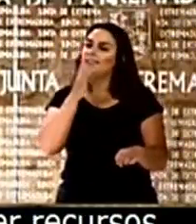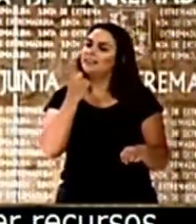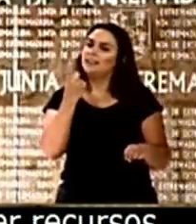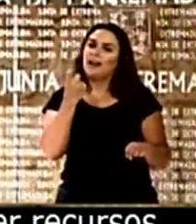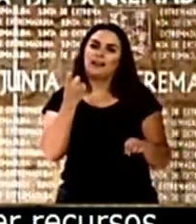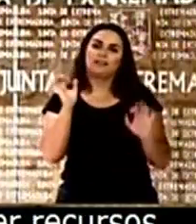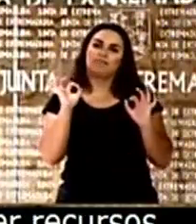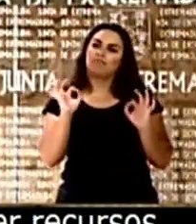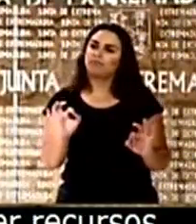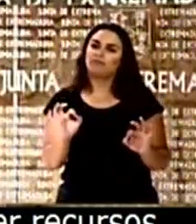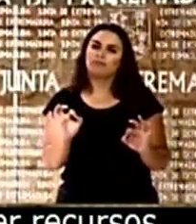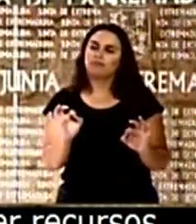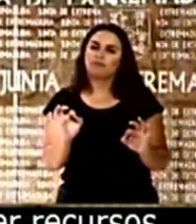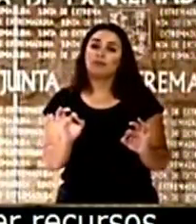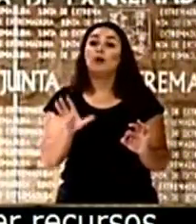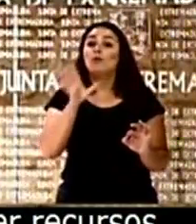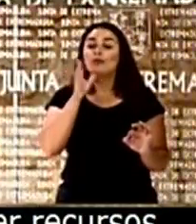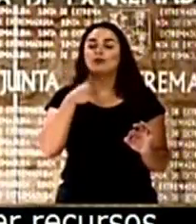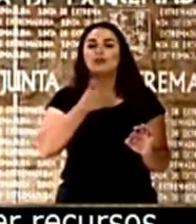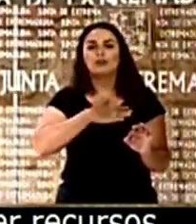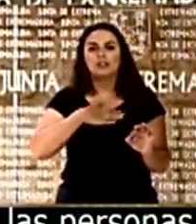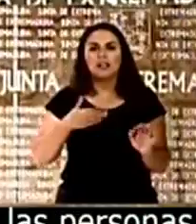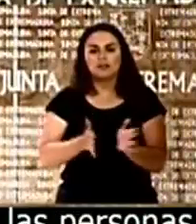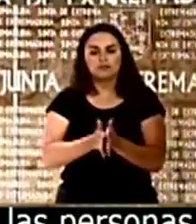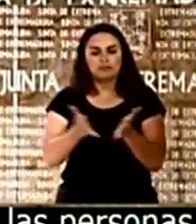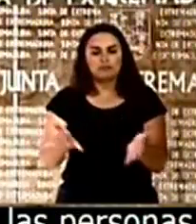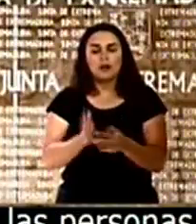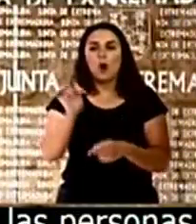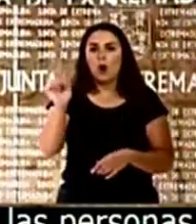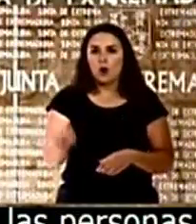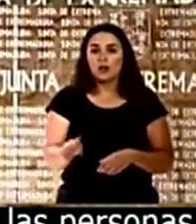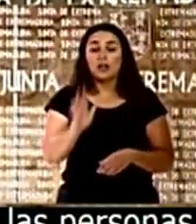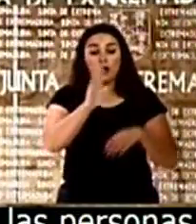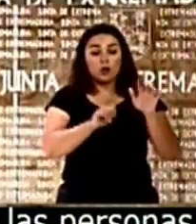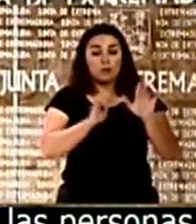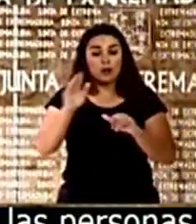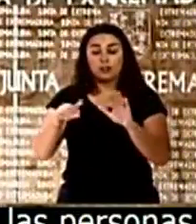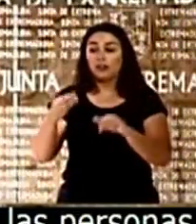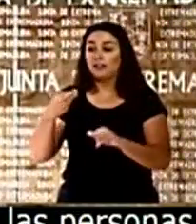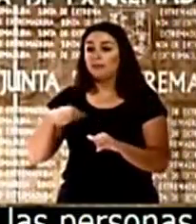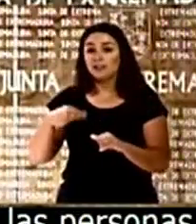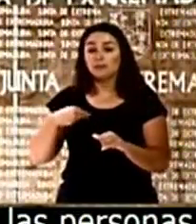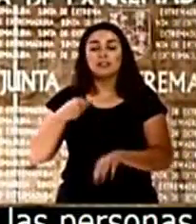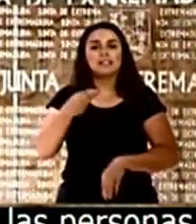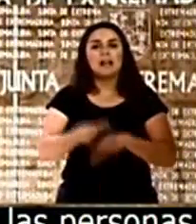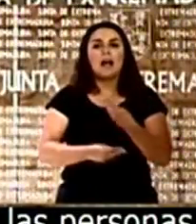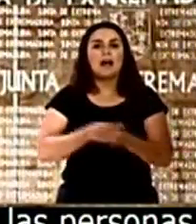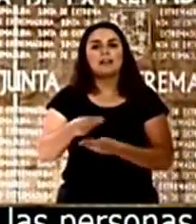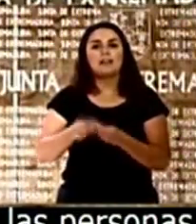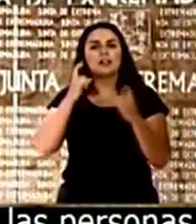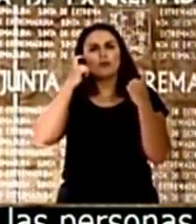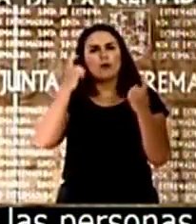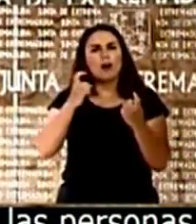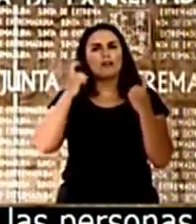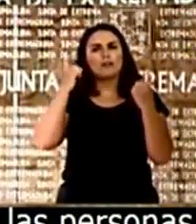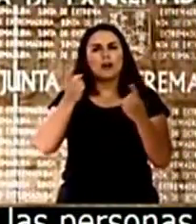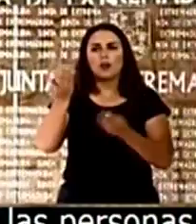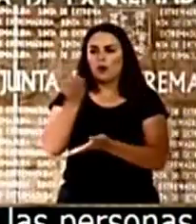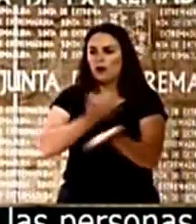necesidad imperante que tenemos. Por eso quiero poner en valor hoy que esta convocatoria se hace con el esfuerzo, con